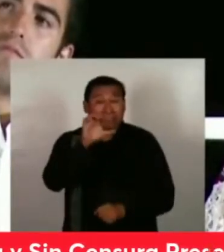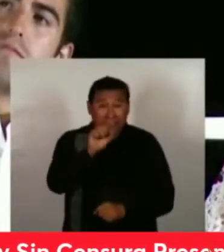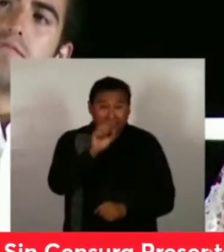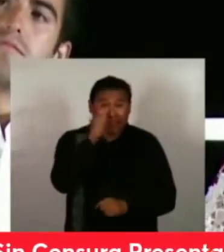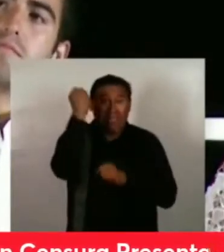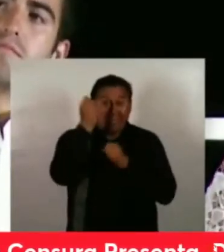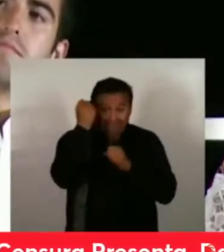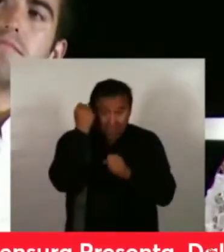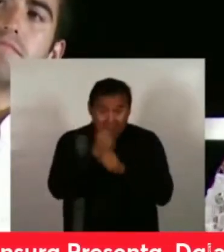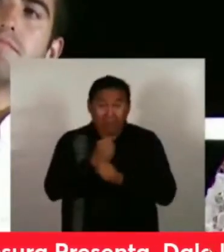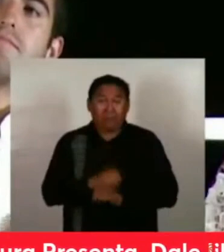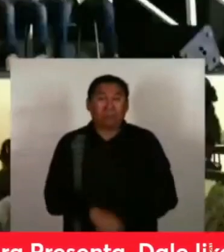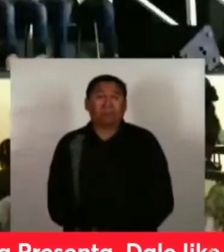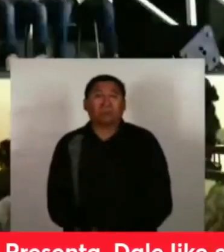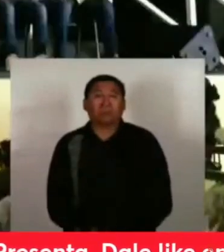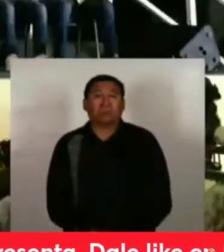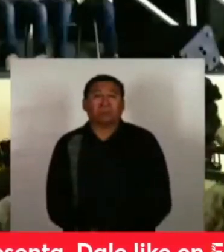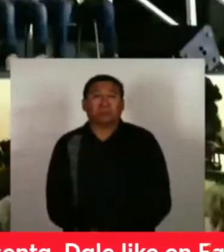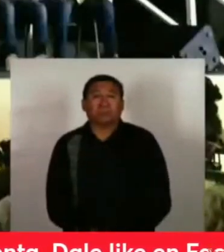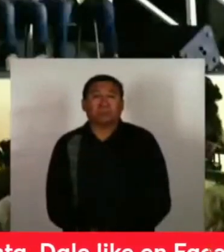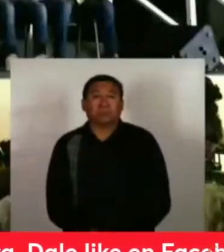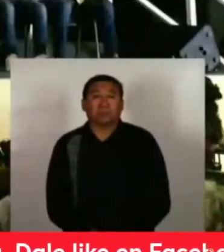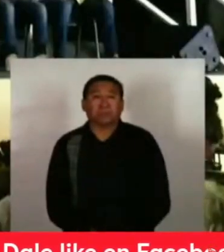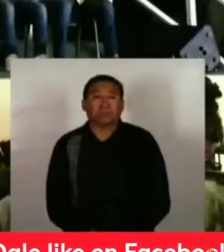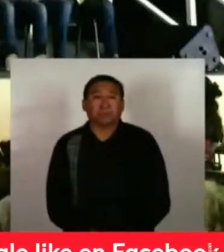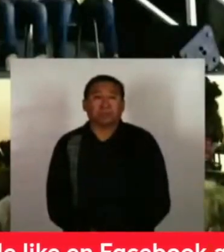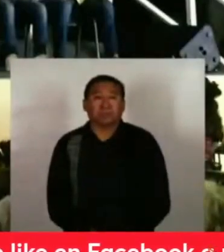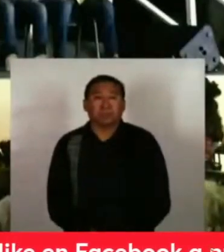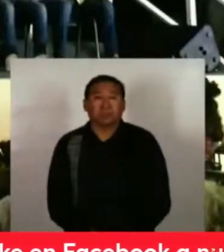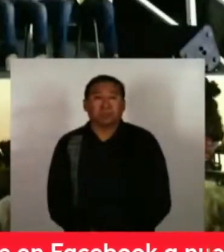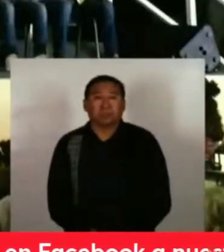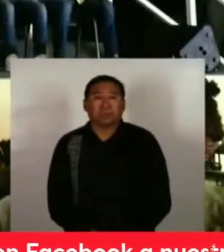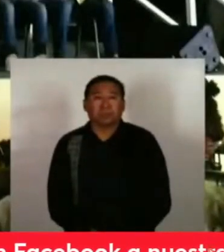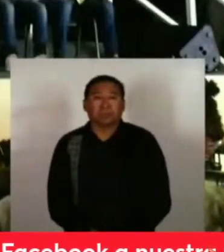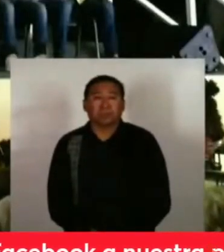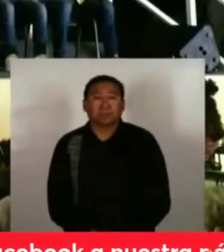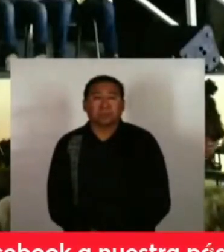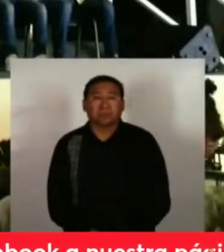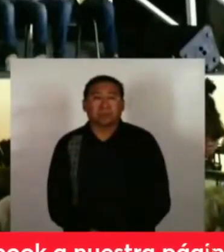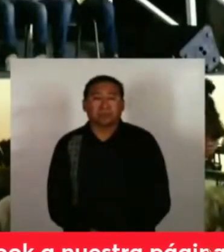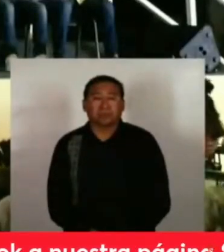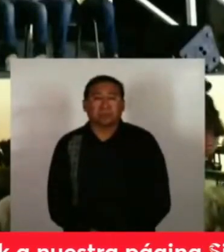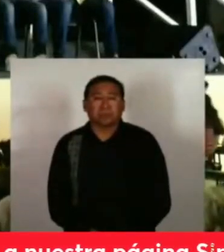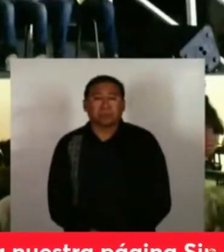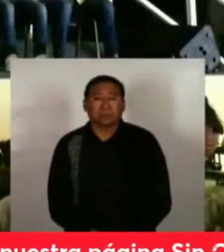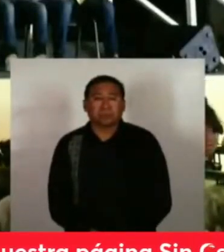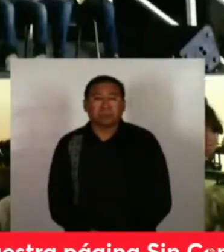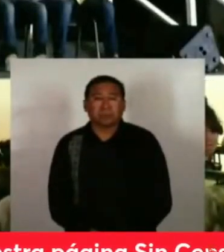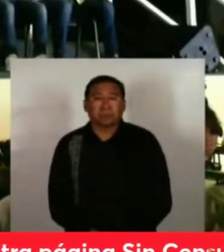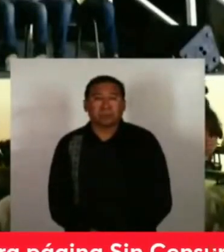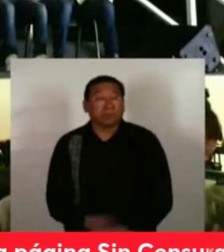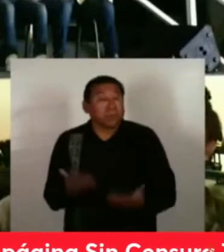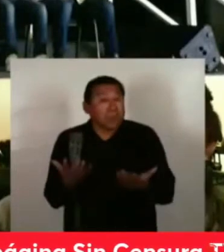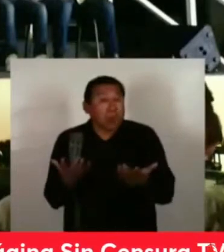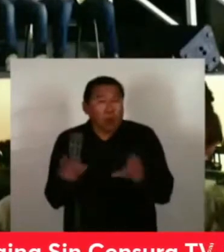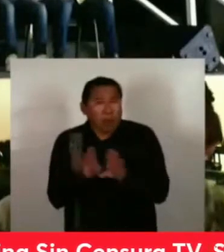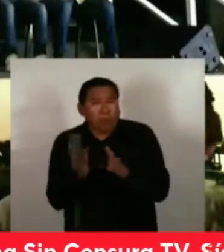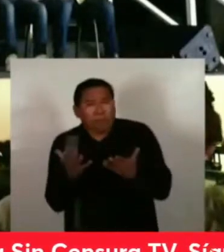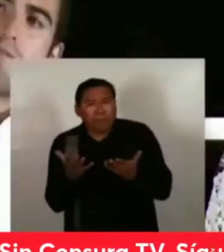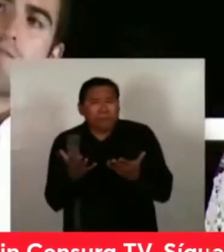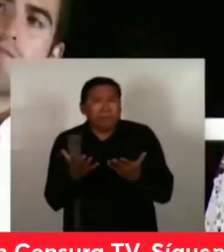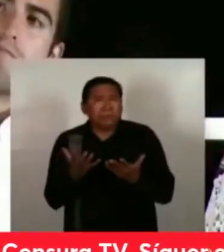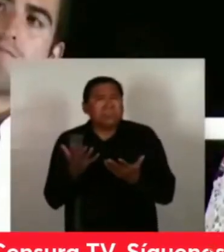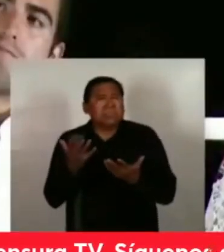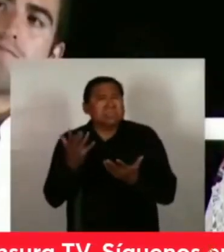años. Porque además ya